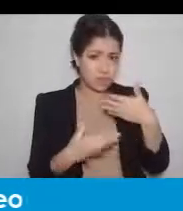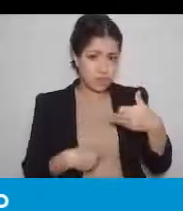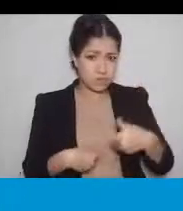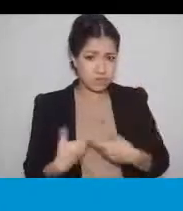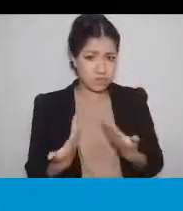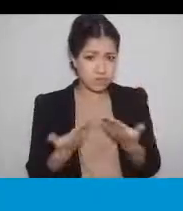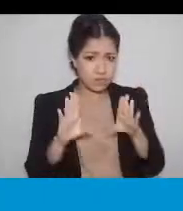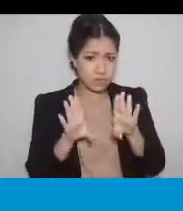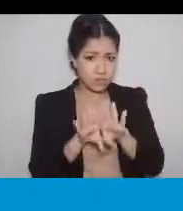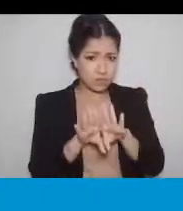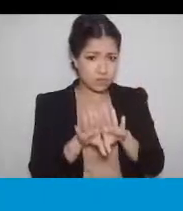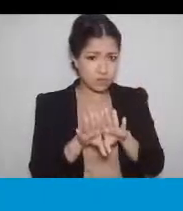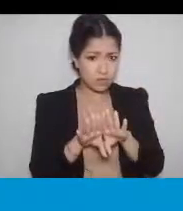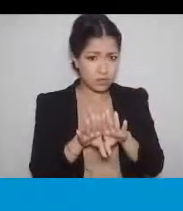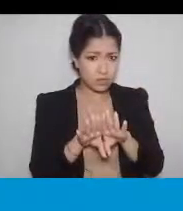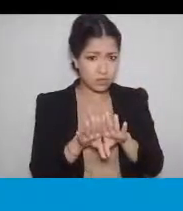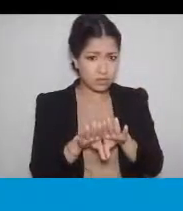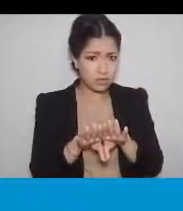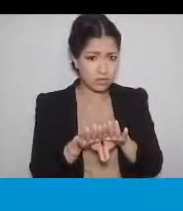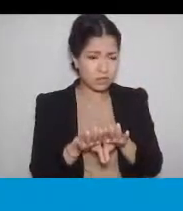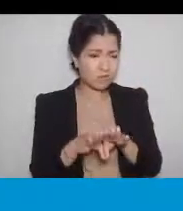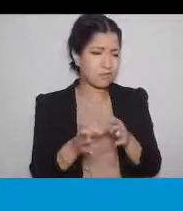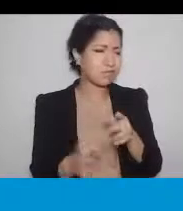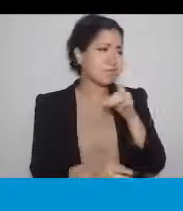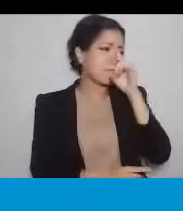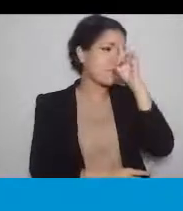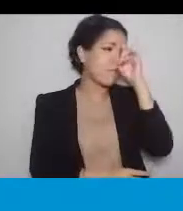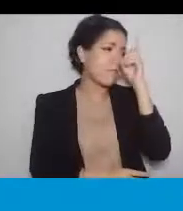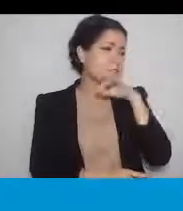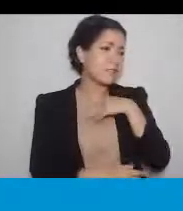¿Cómo? Qué fácil es engañarte, pequeño.